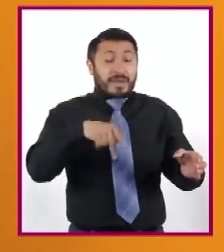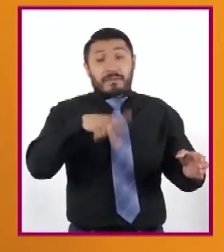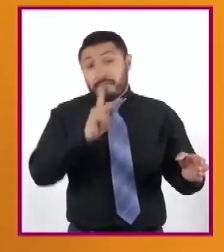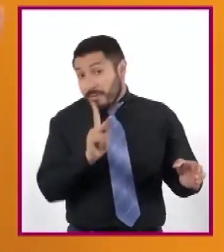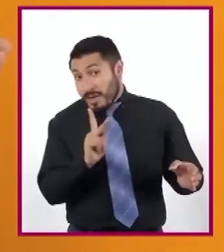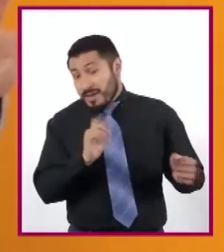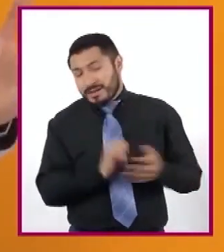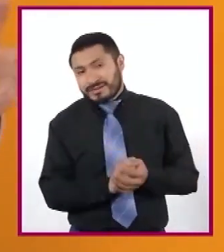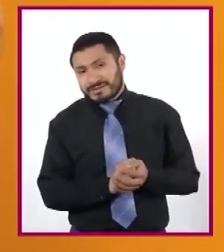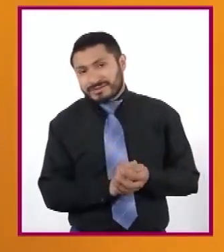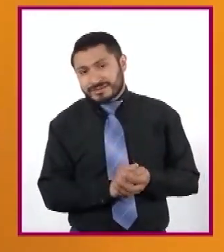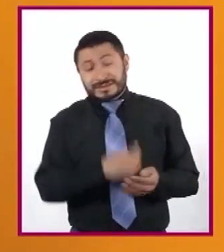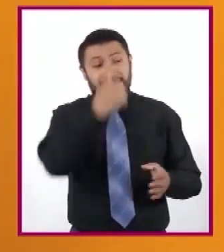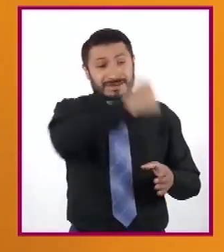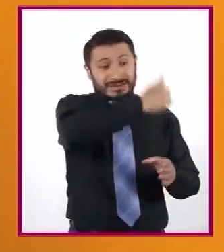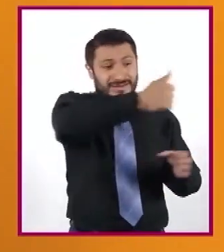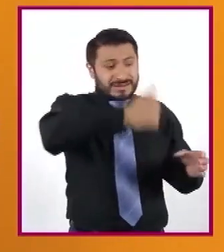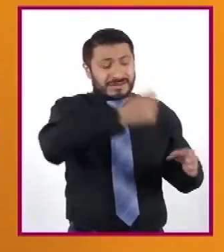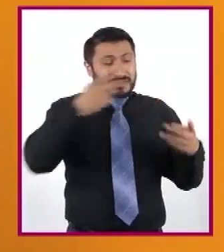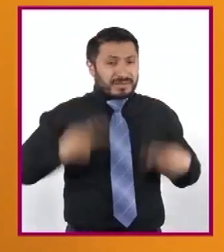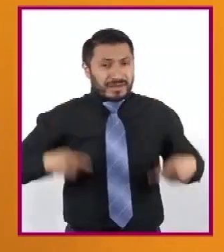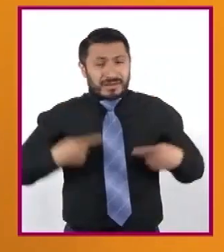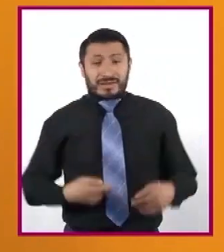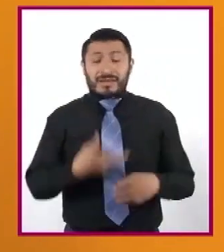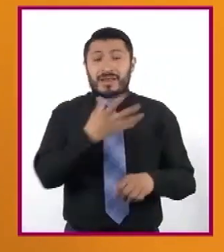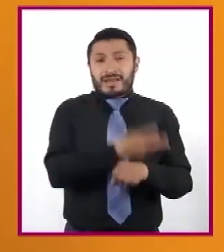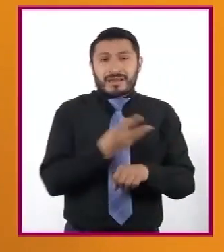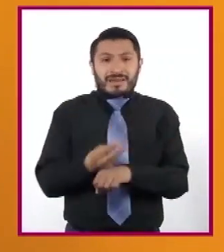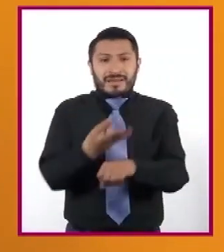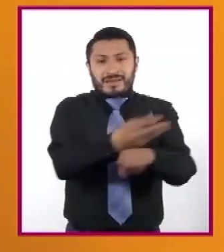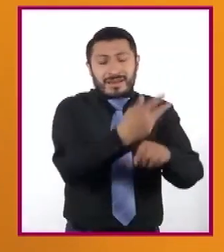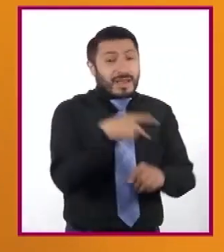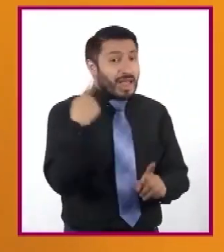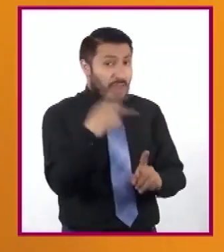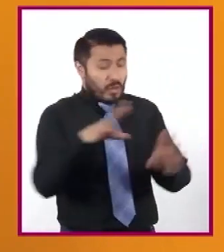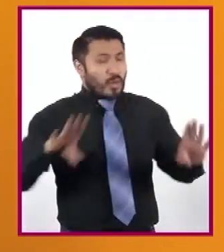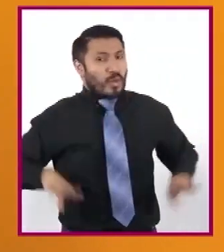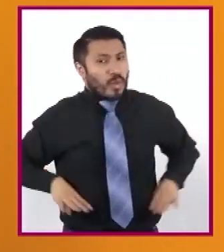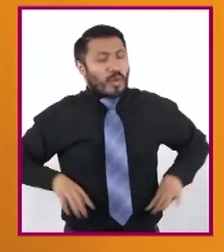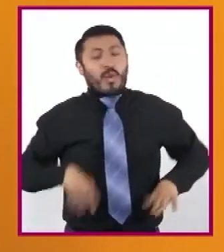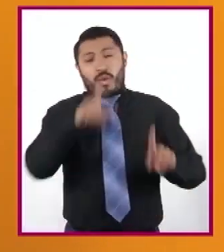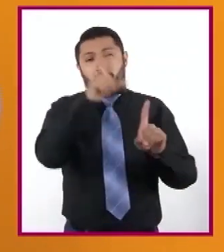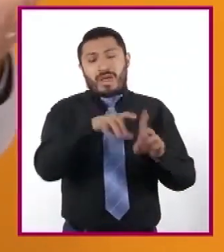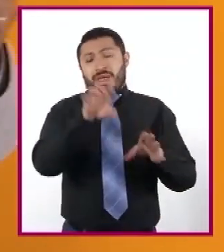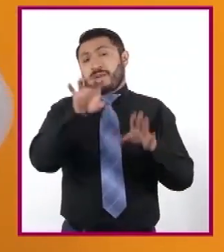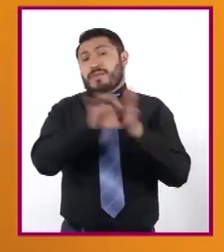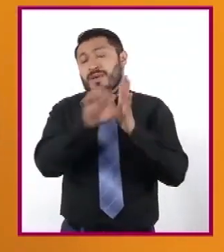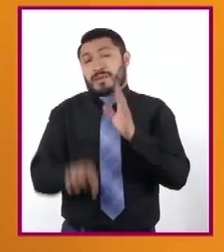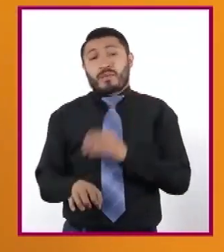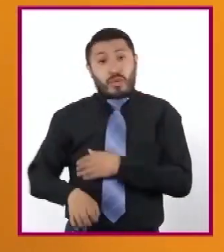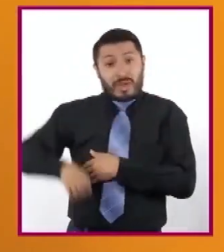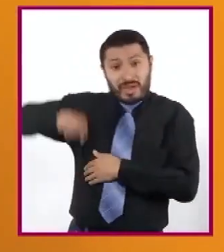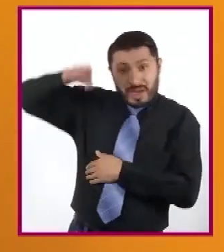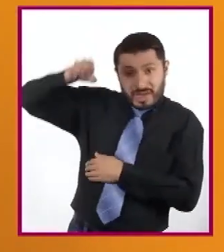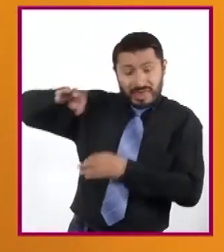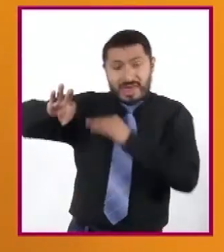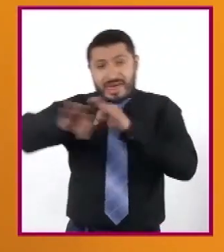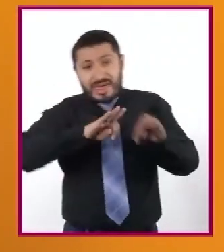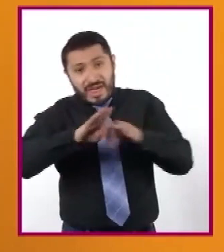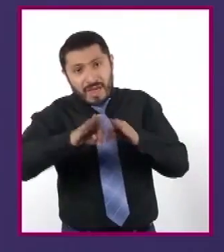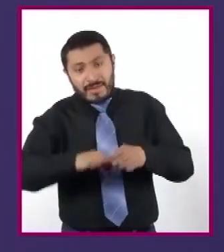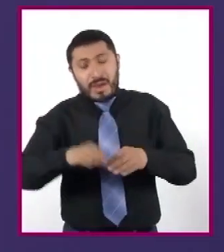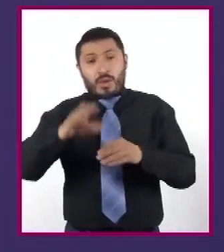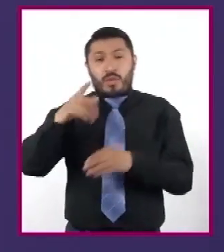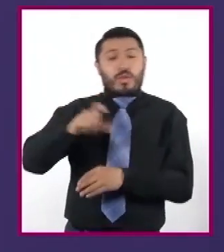obstante, cada persona adaptará esa variante a sus características, como la edad, la profesión e incluso el